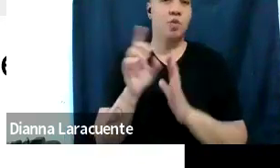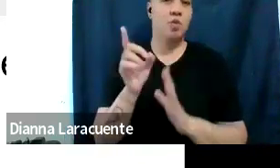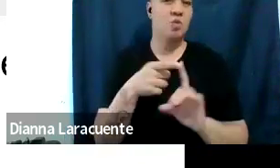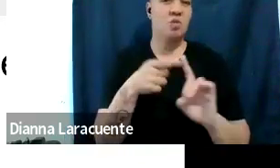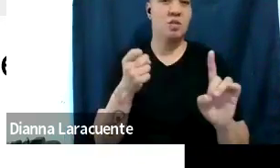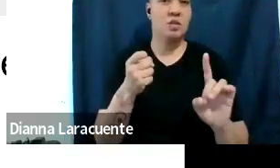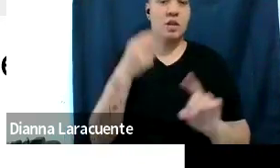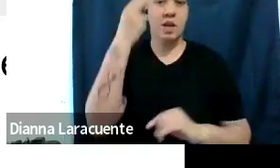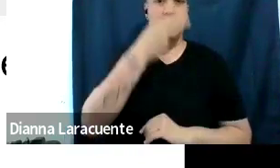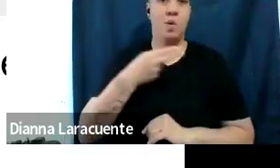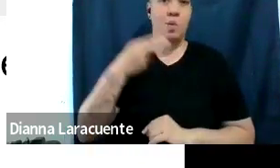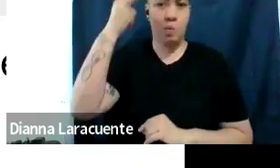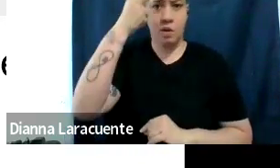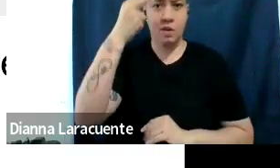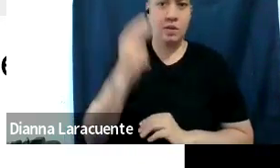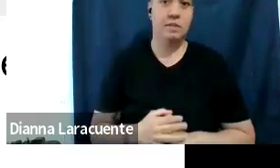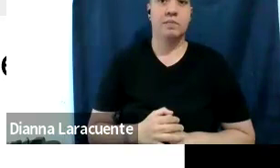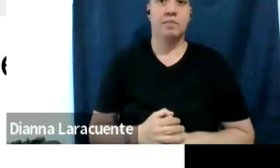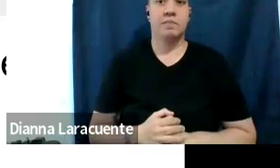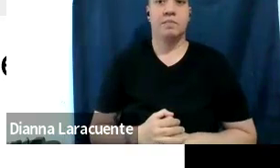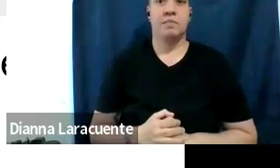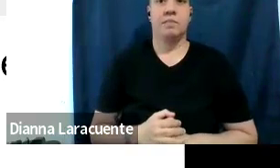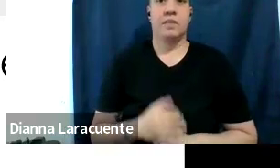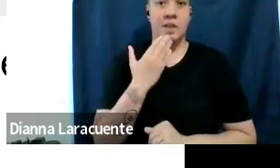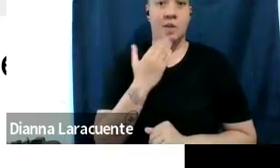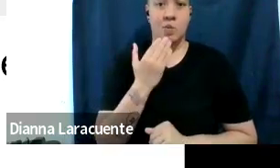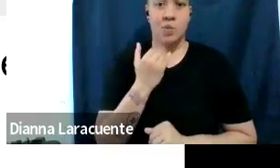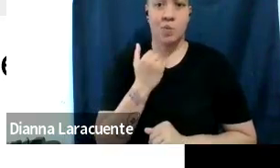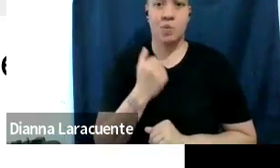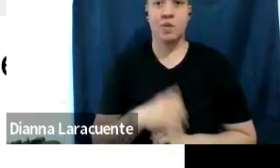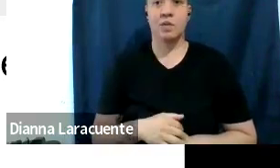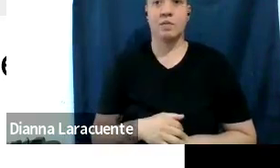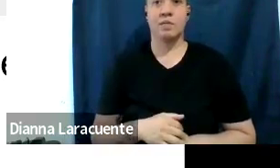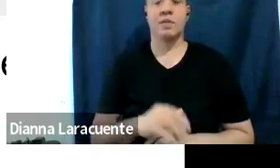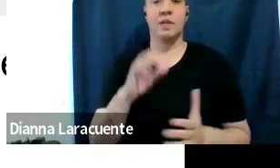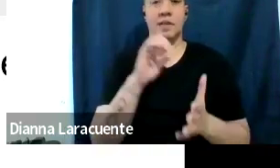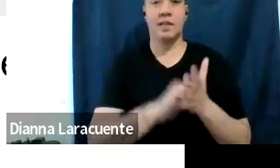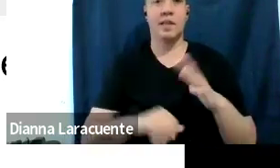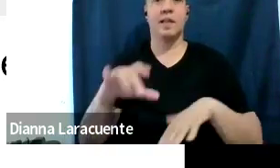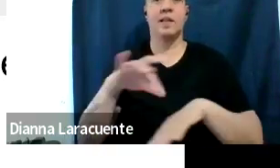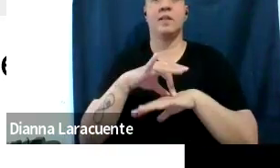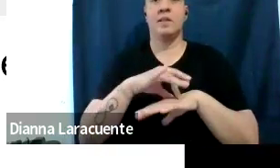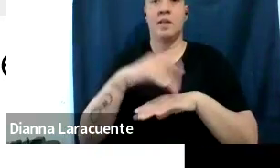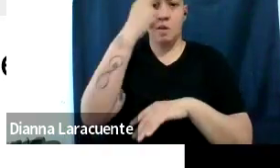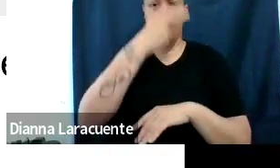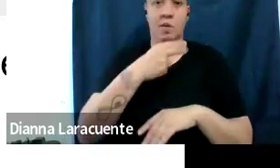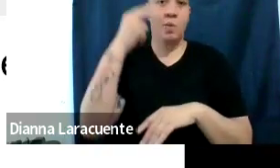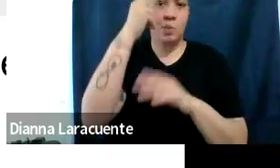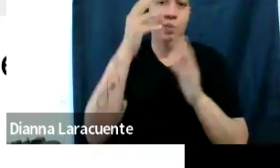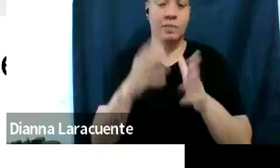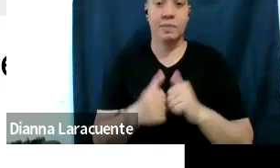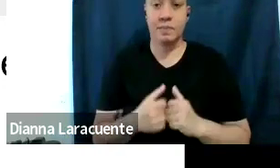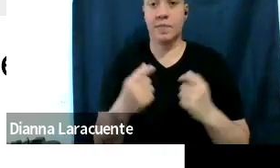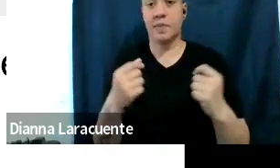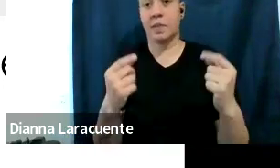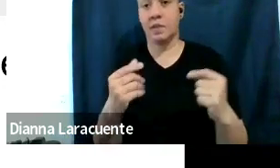¿De Hawái? ¿Del azúcar? De quitarle la tierra también a los hawaianos. ¿Y qué hizo cuando